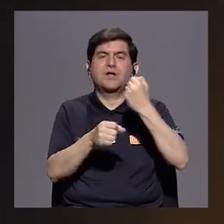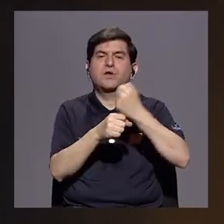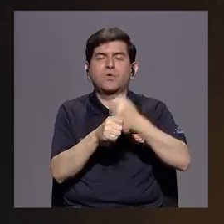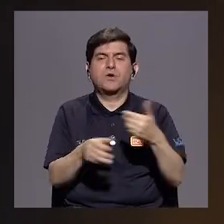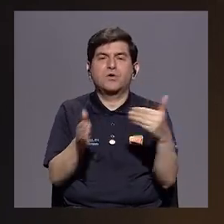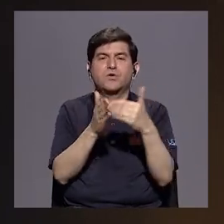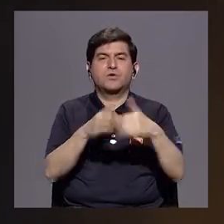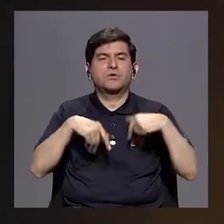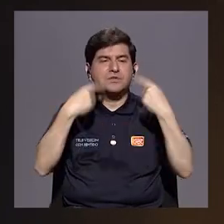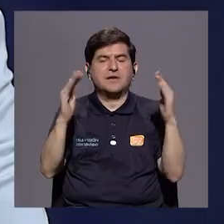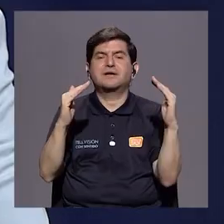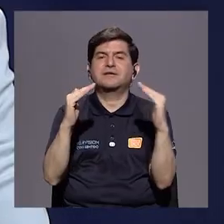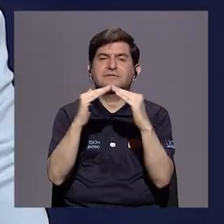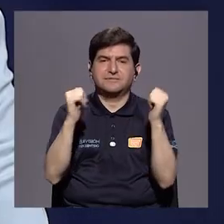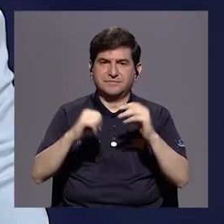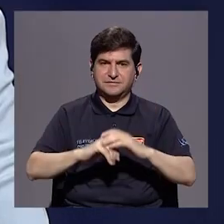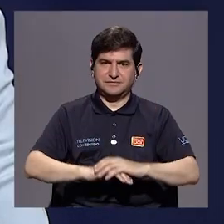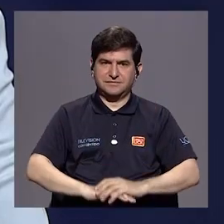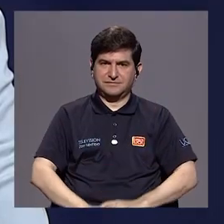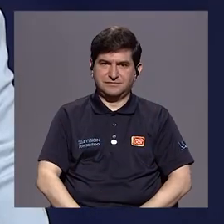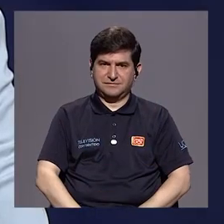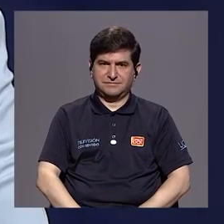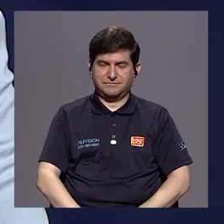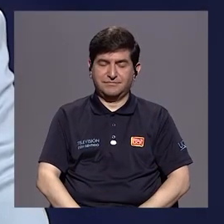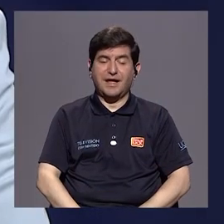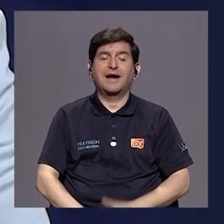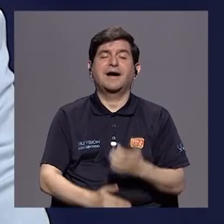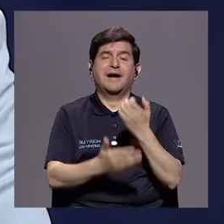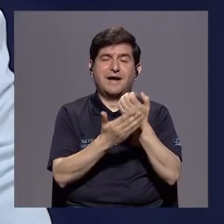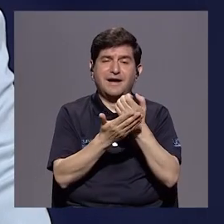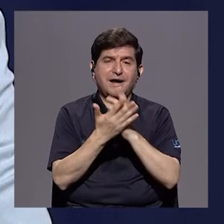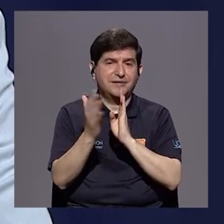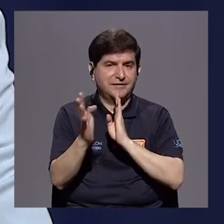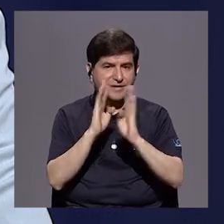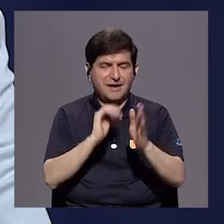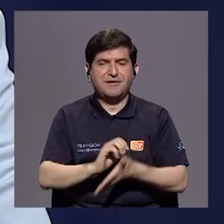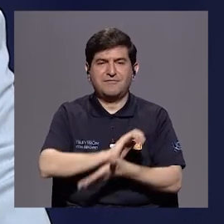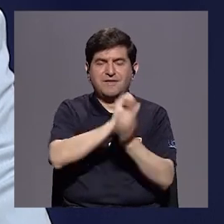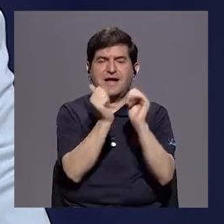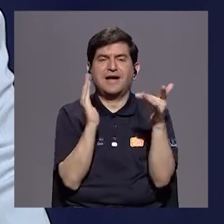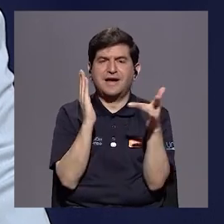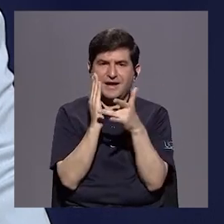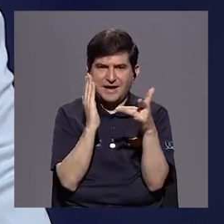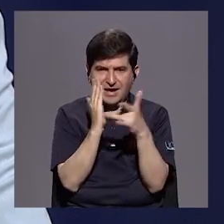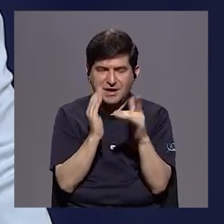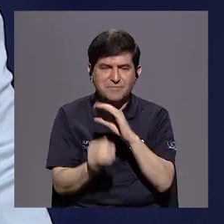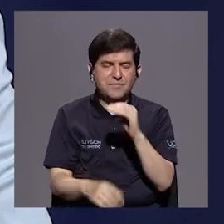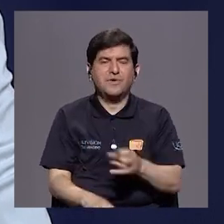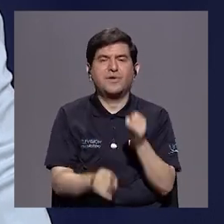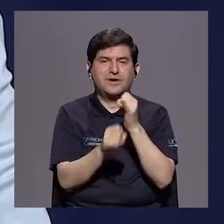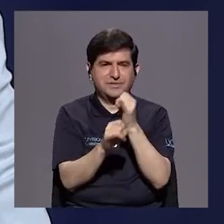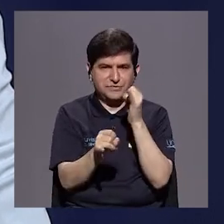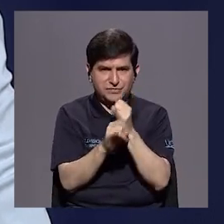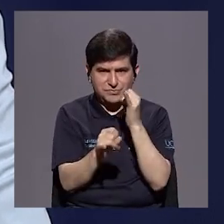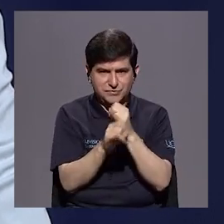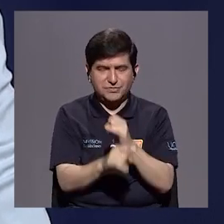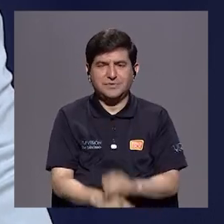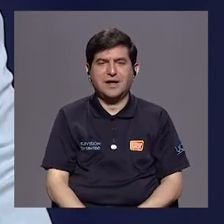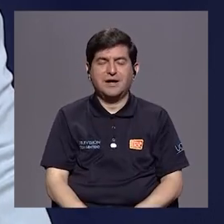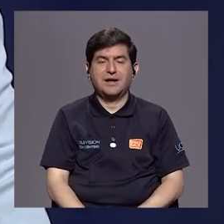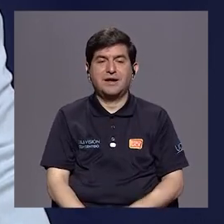y van a volver a su casa entonces por eso lo que habla del cambio tecnológico e institucional